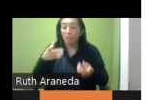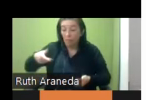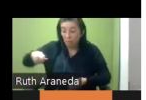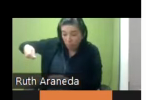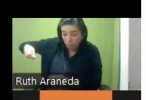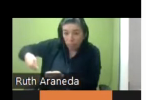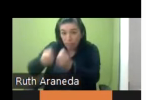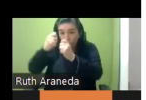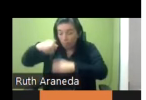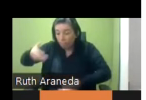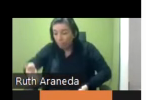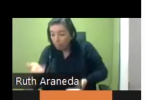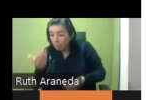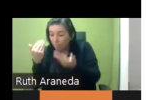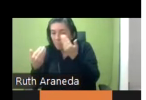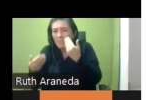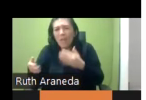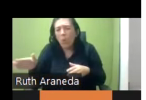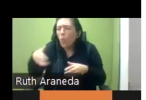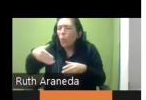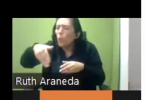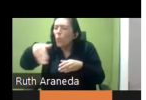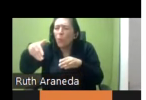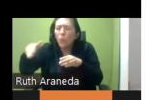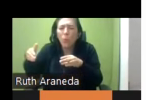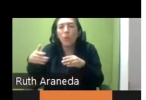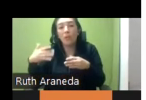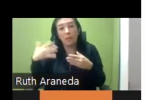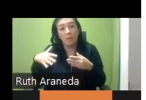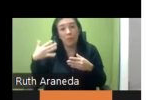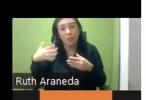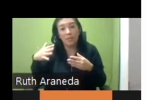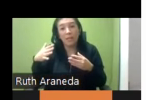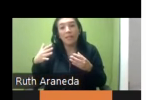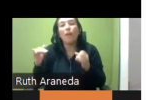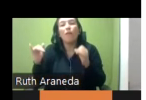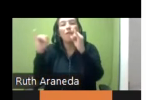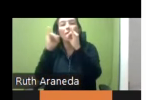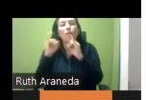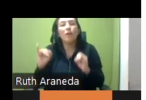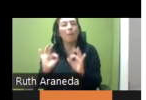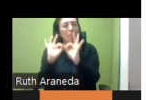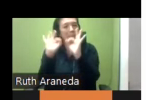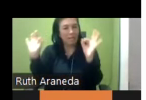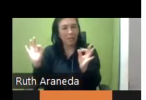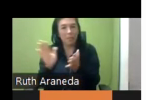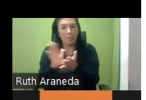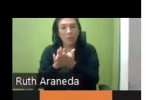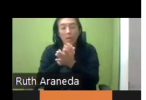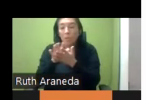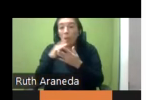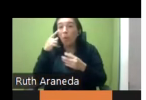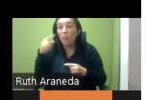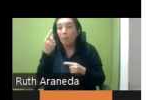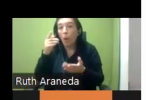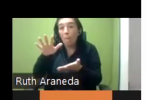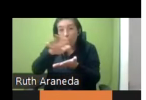la prospección requieren de algunas metodologías específicas, como hacer